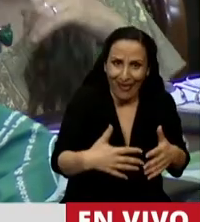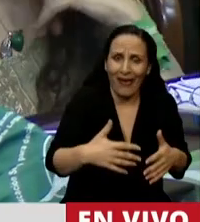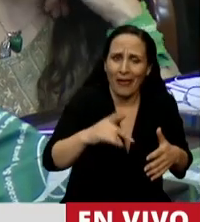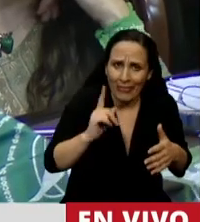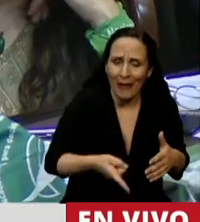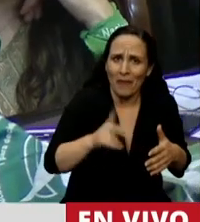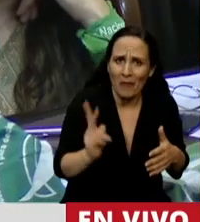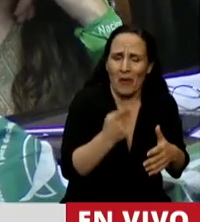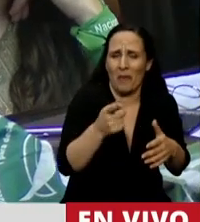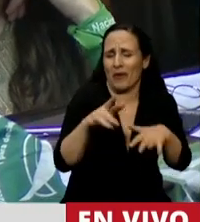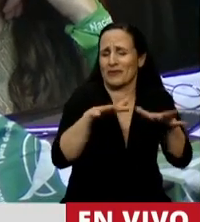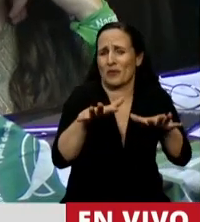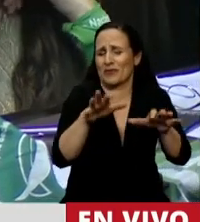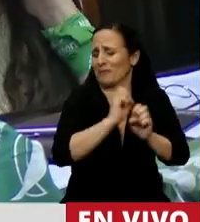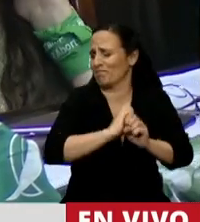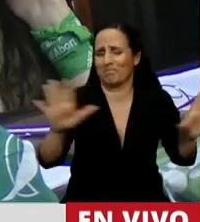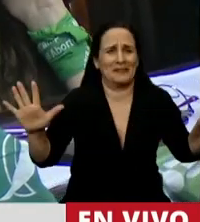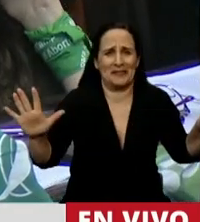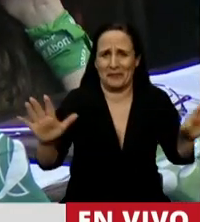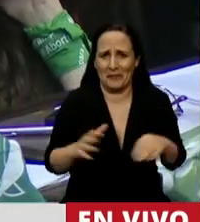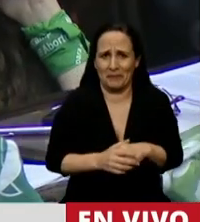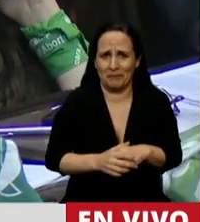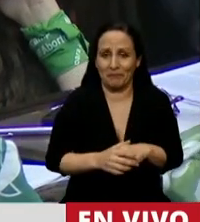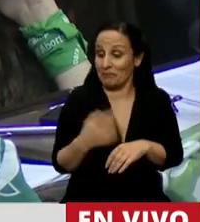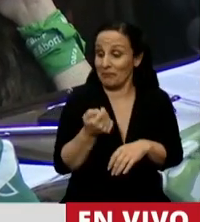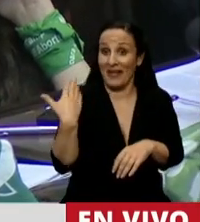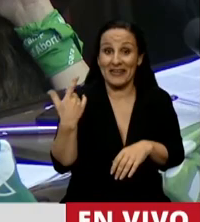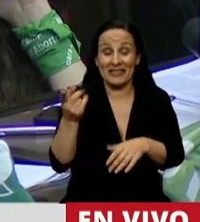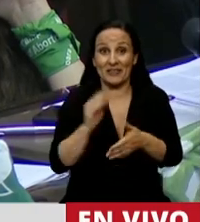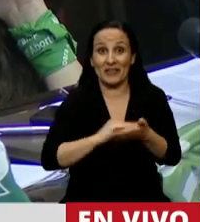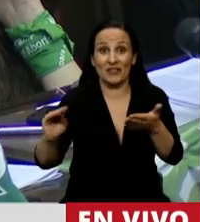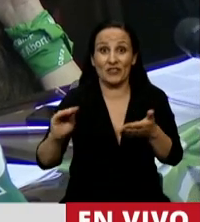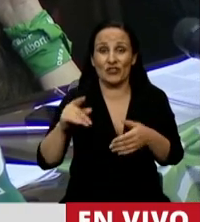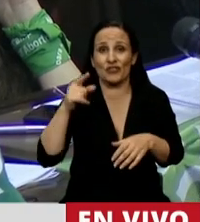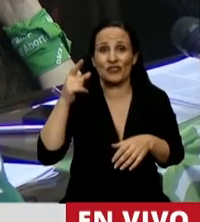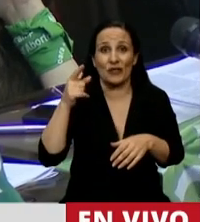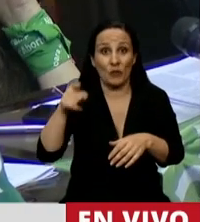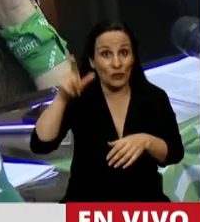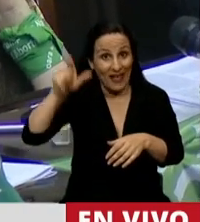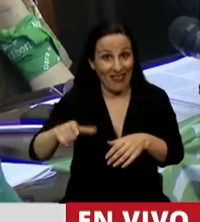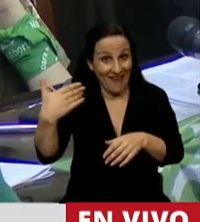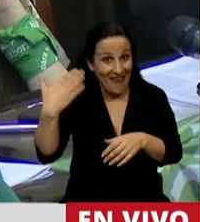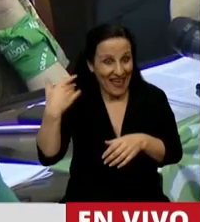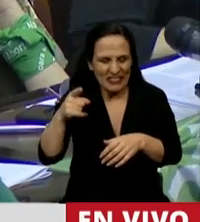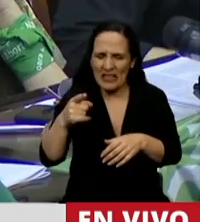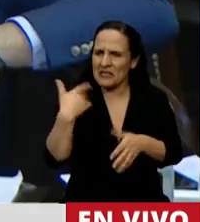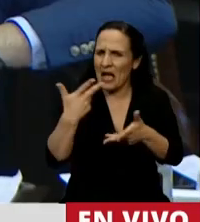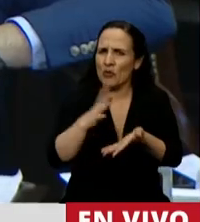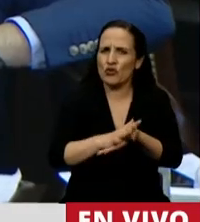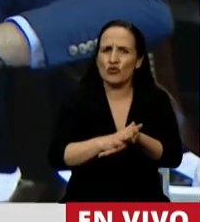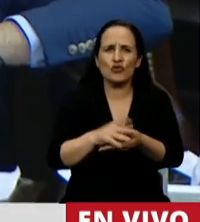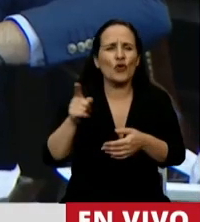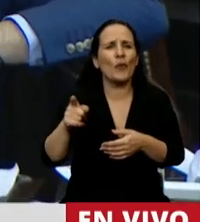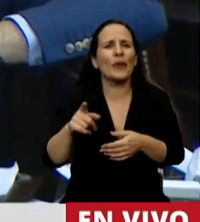en pésimas condiciones. Recién escuchaba con mucha atención a una diputada preopinante hablar de la niña